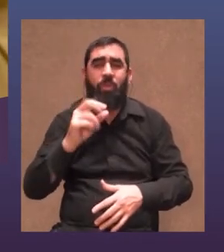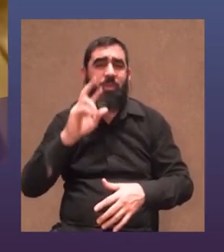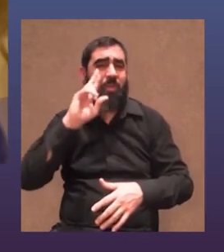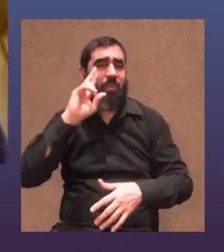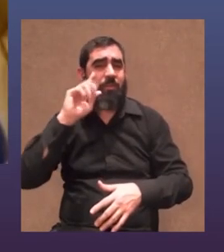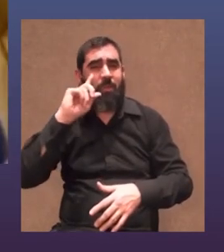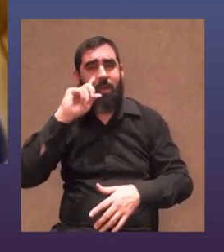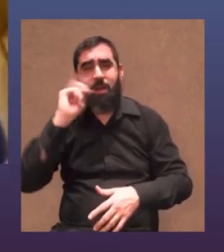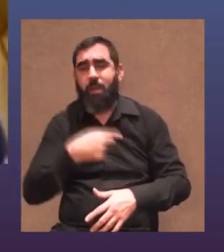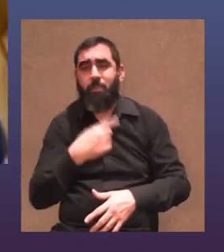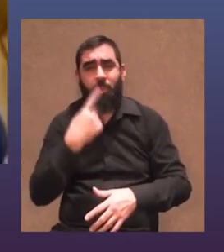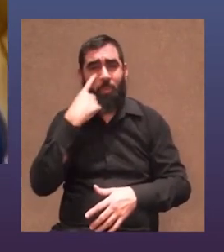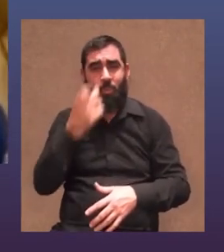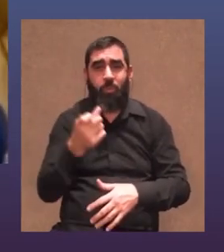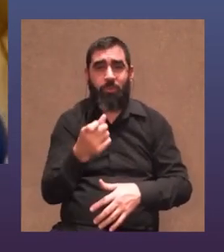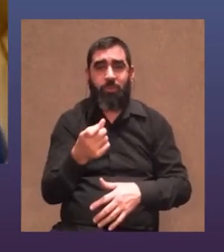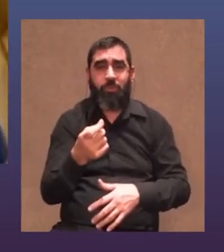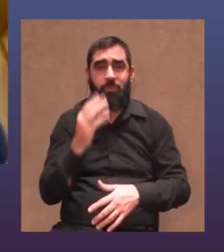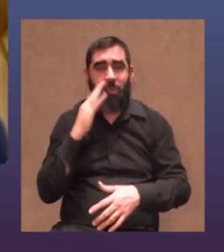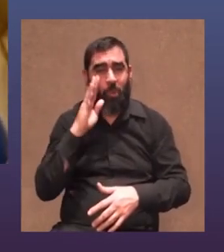reconoce. Así que